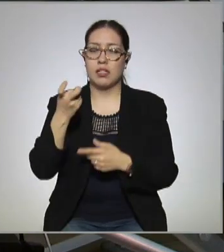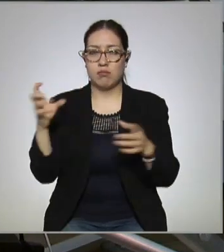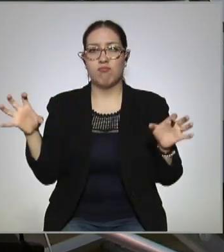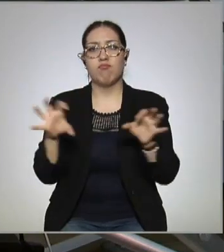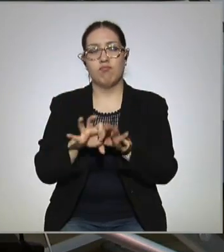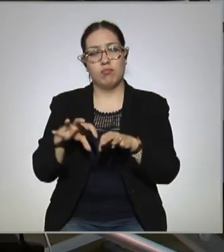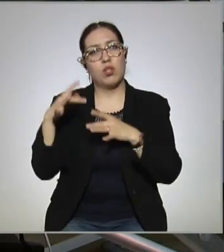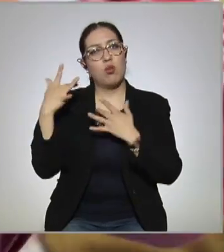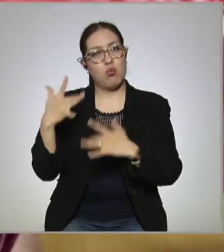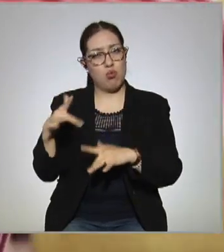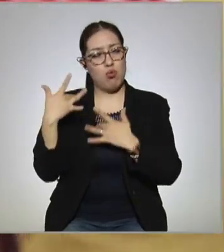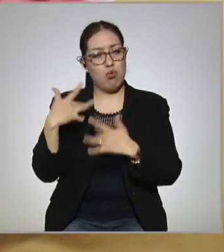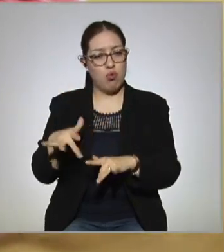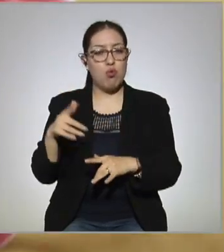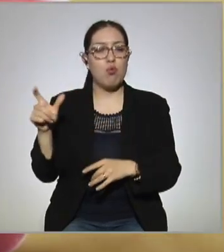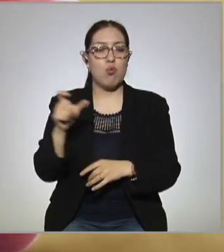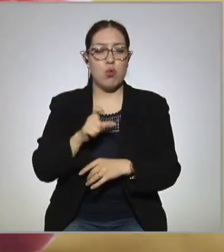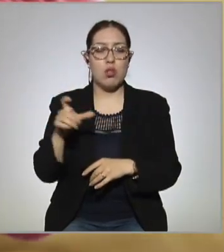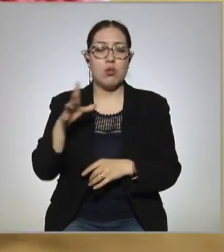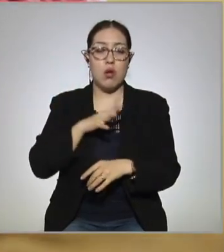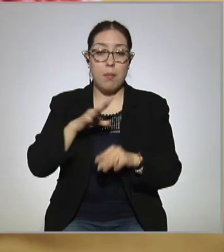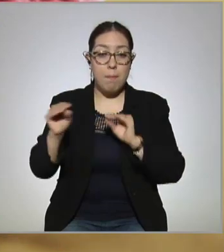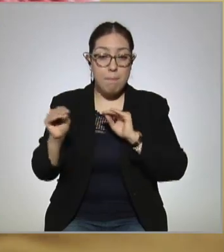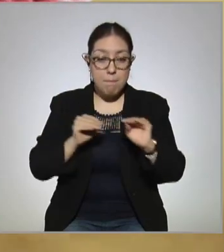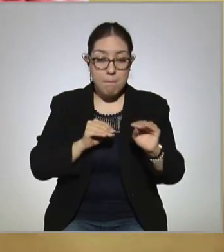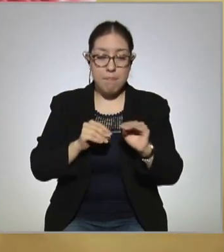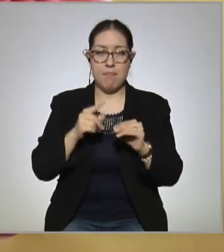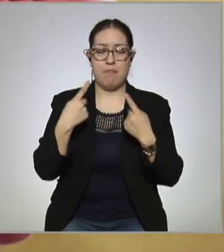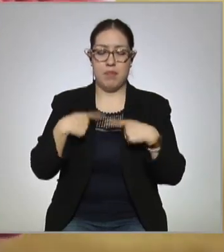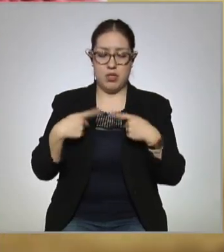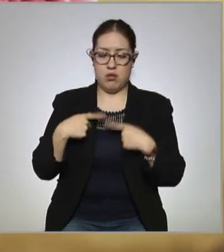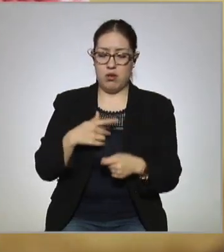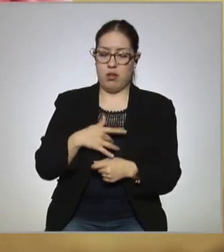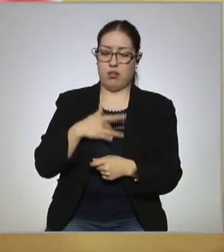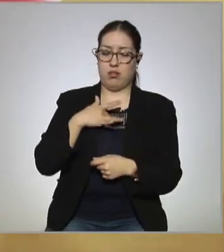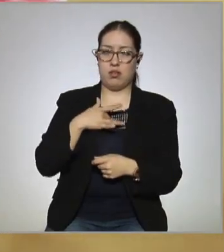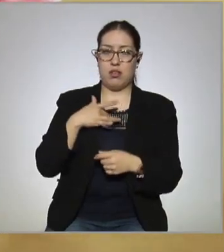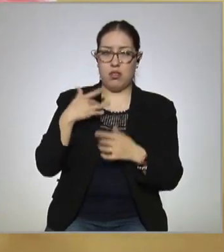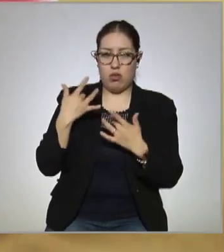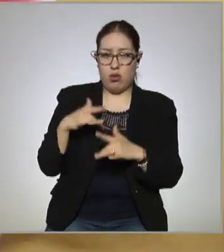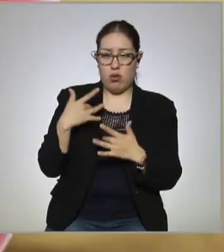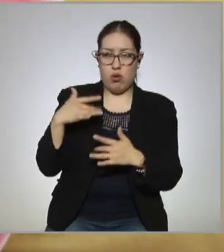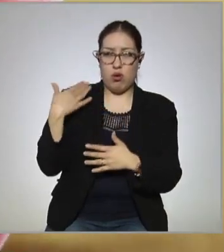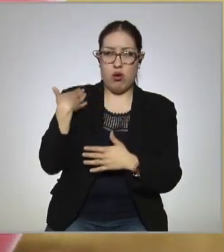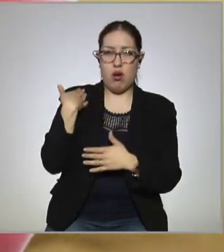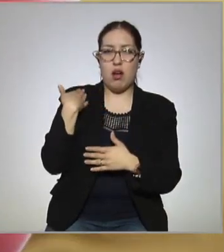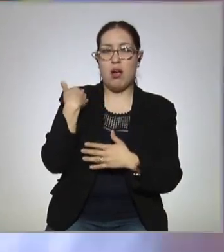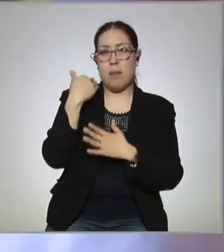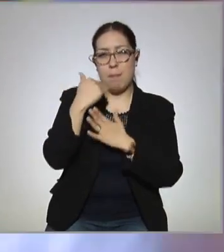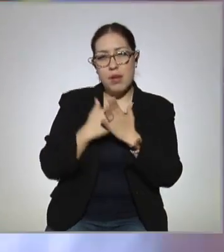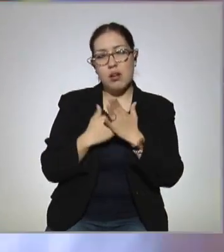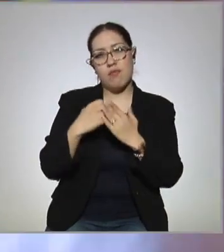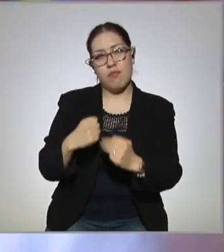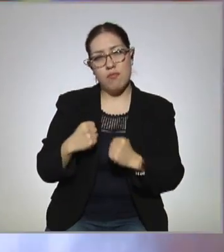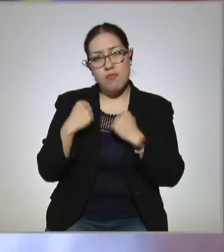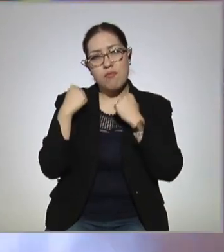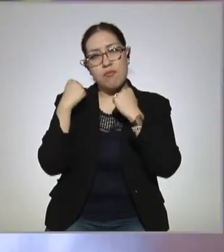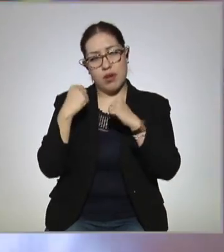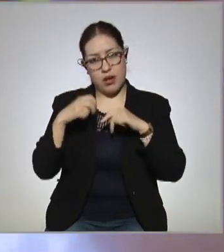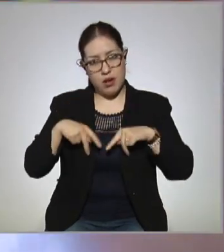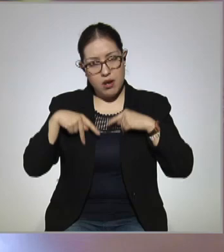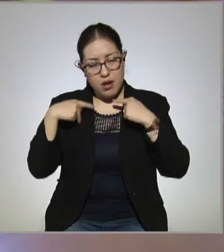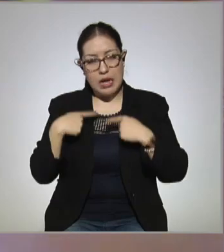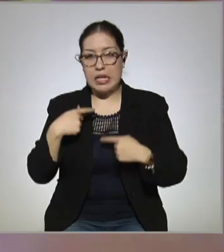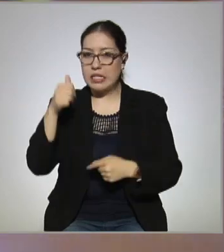dolor. Al momento de hacer algún movimiento, el paciente percibe dolor y en ese momento hay una disminución en la fuerza. Siempre se debe ver a